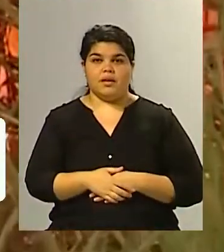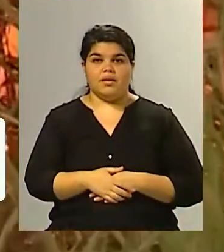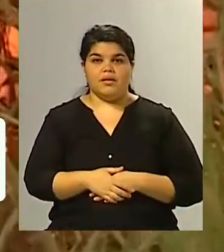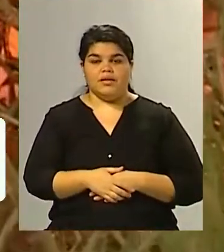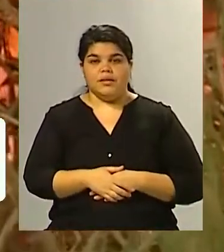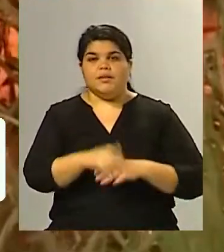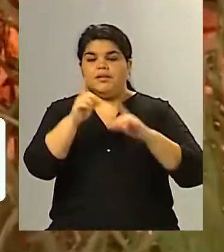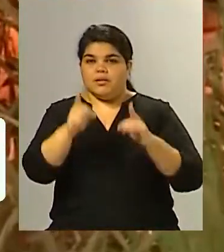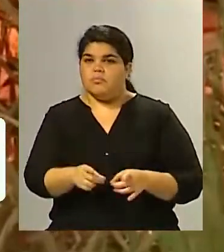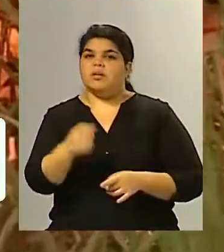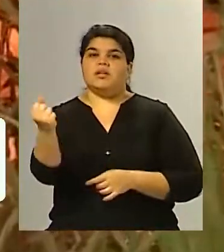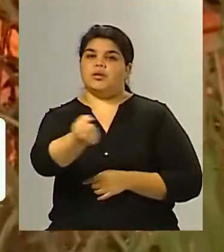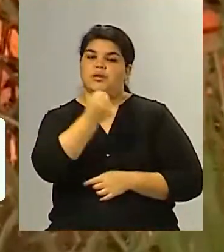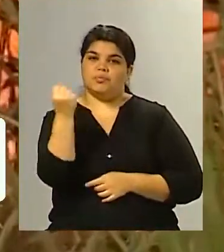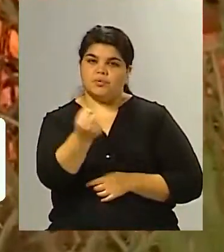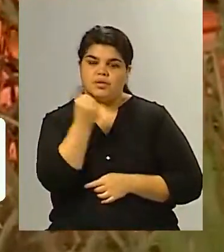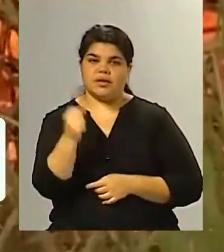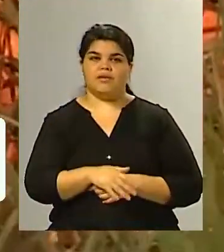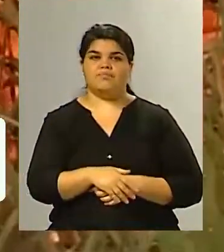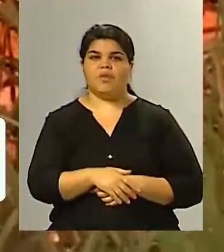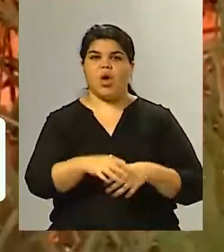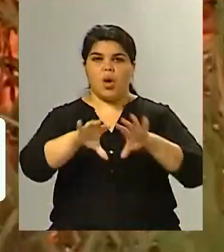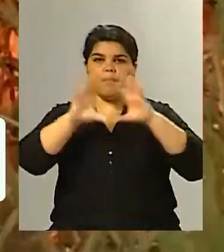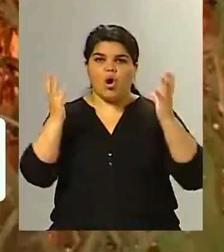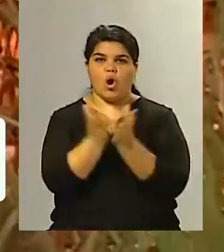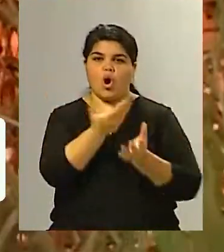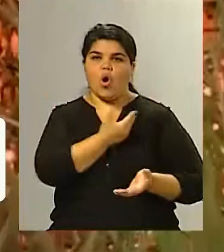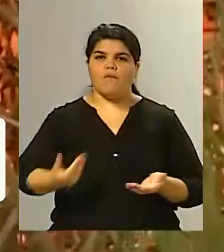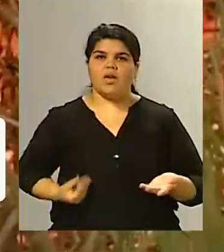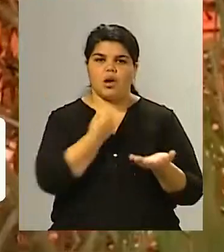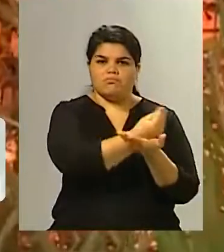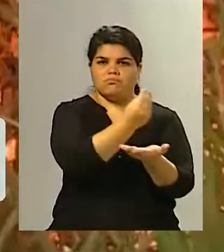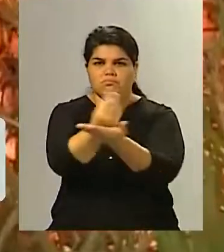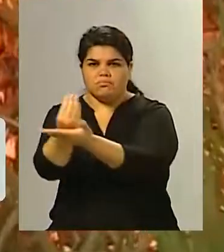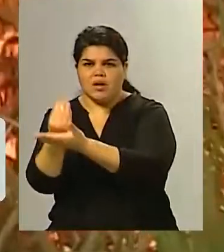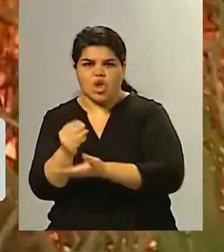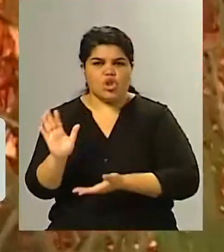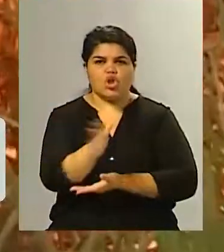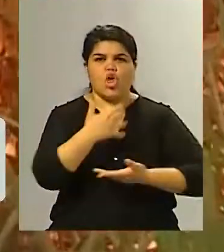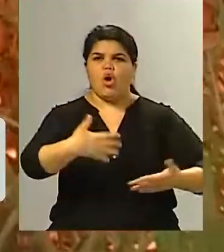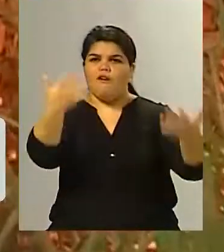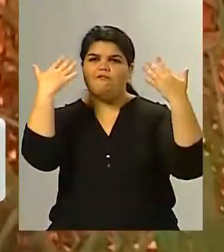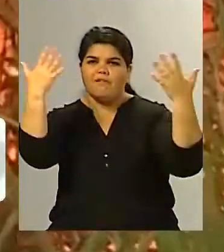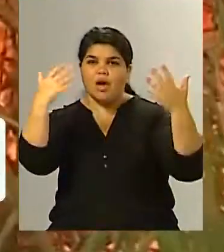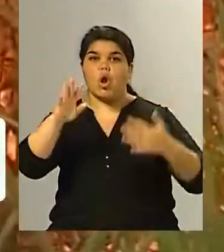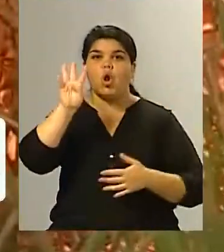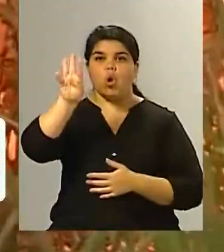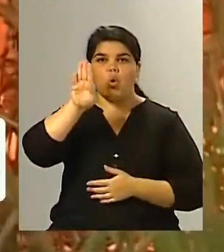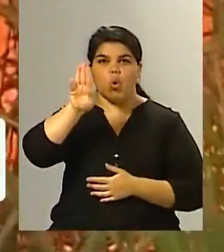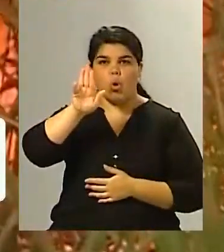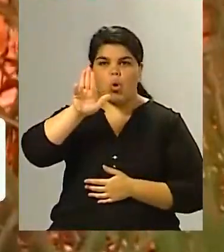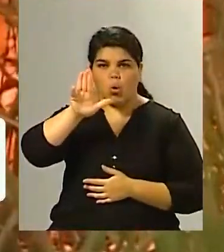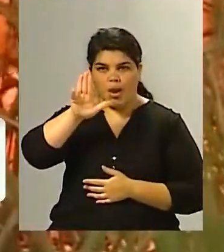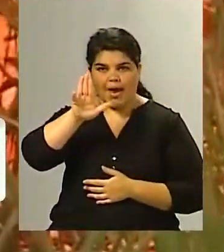los pronunciamientos de los líderes globales felicitando a Lula por su victoria, casi 30